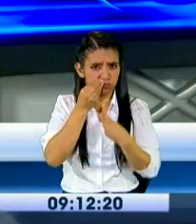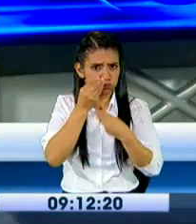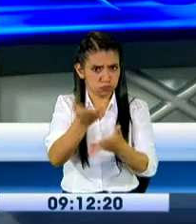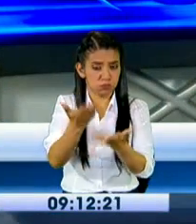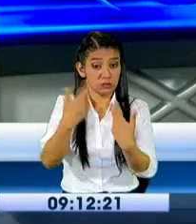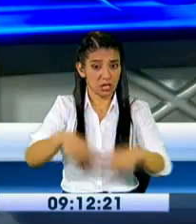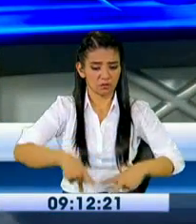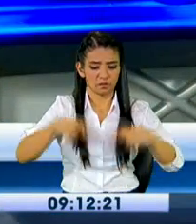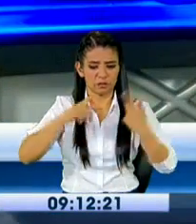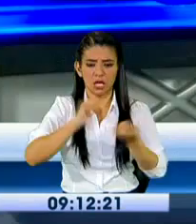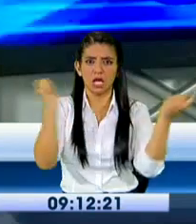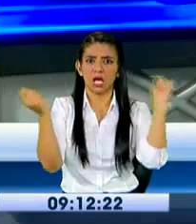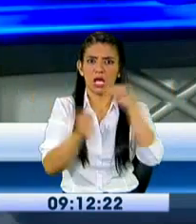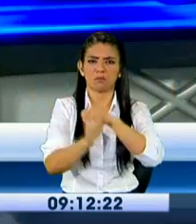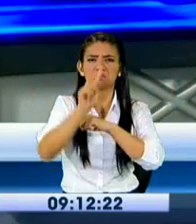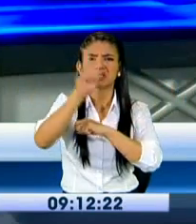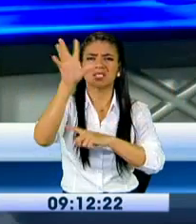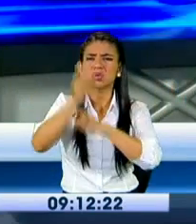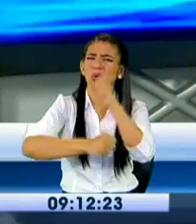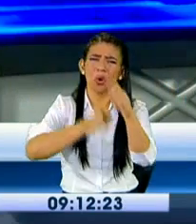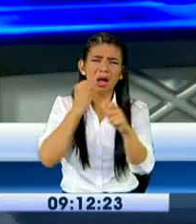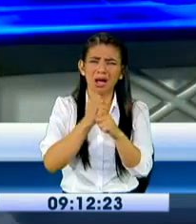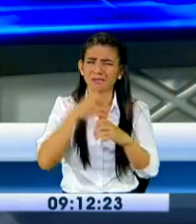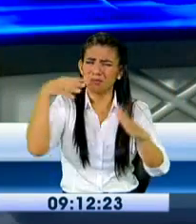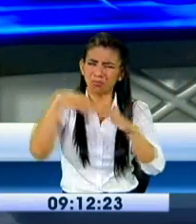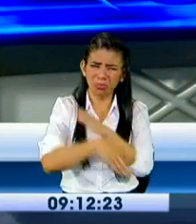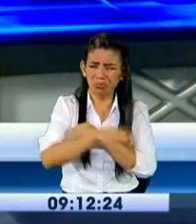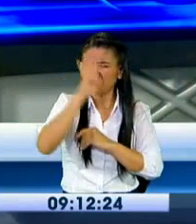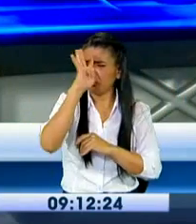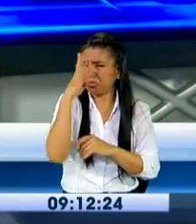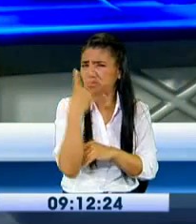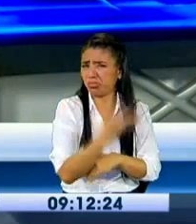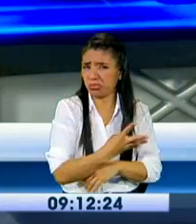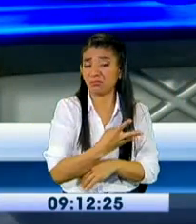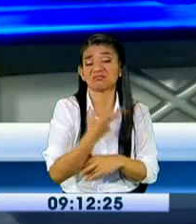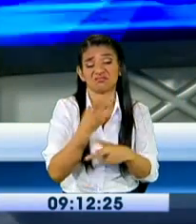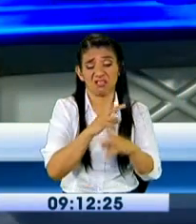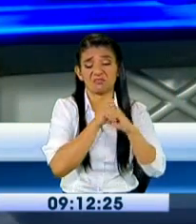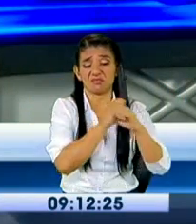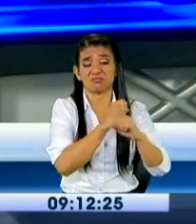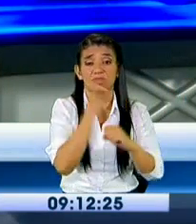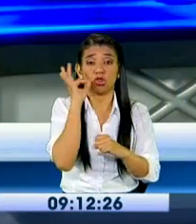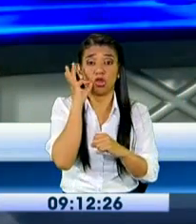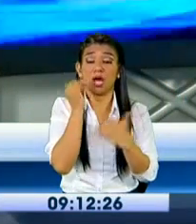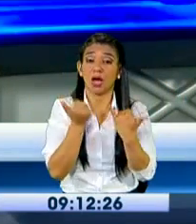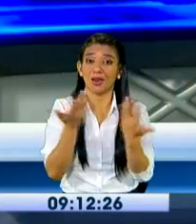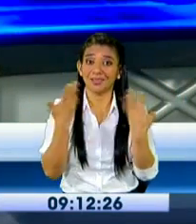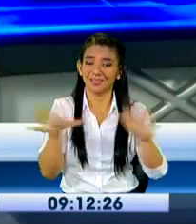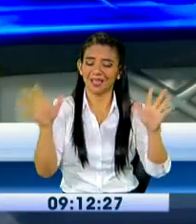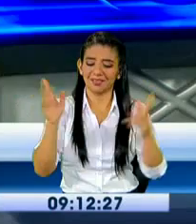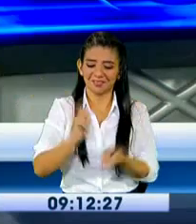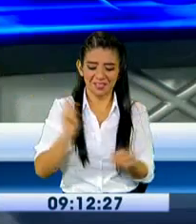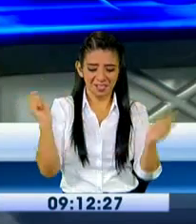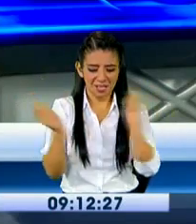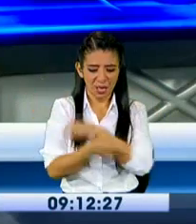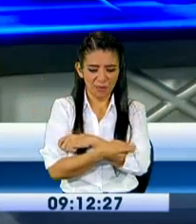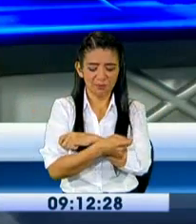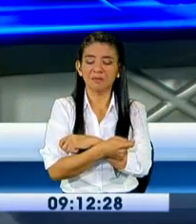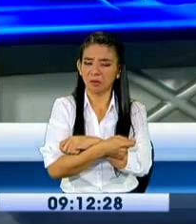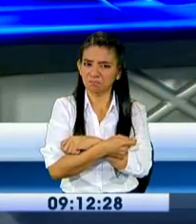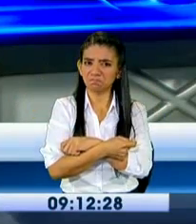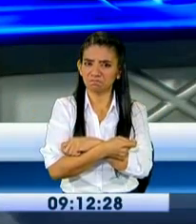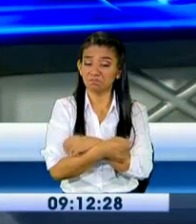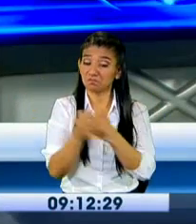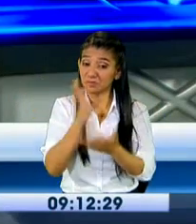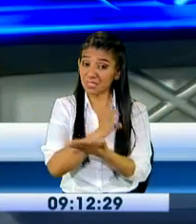de 25 años sumido en el oscuro mundo del robo y hasta se convirtió en prisionero de las drogas. Hoy ventajosamente él está rehabilitado